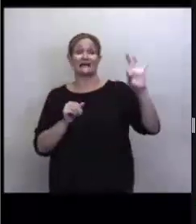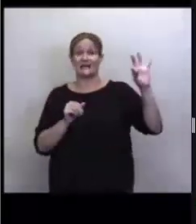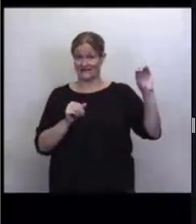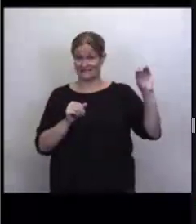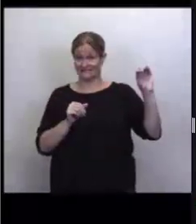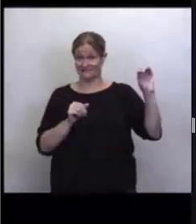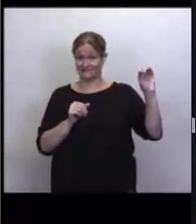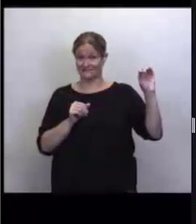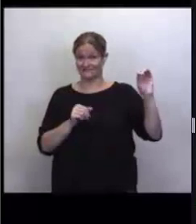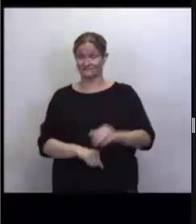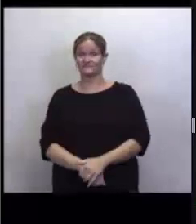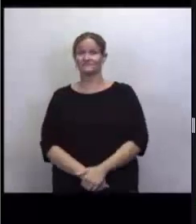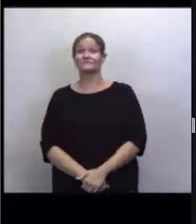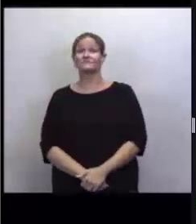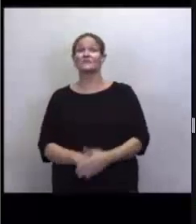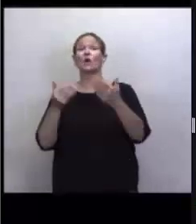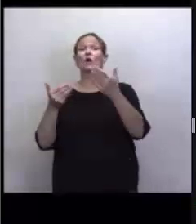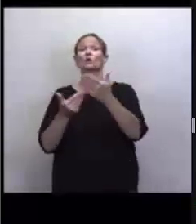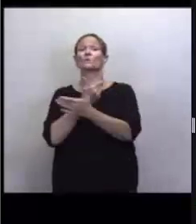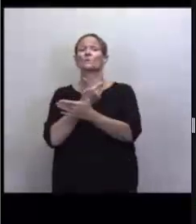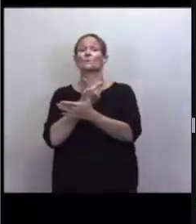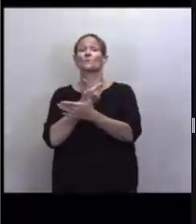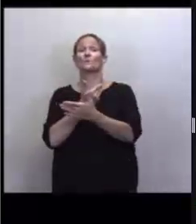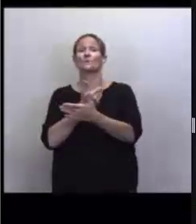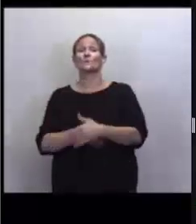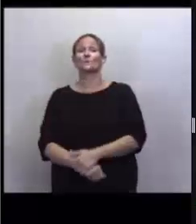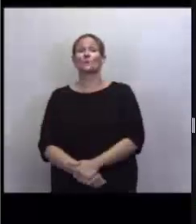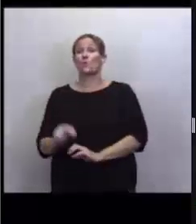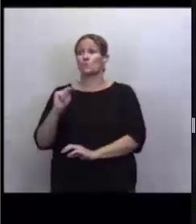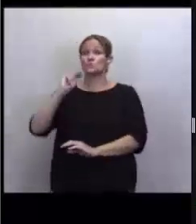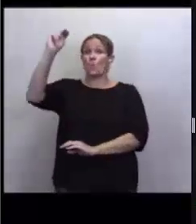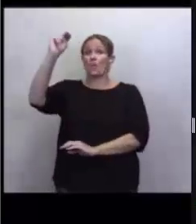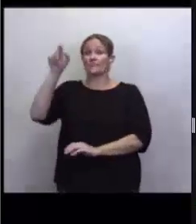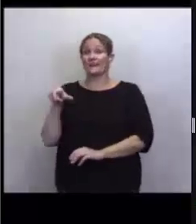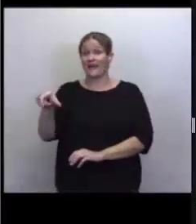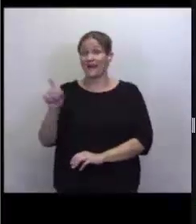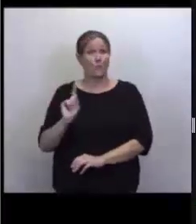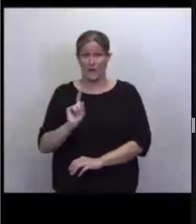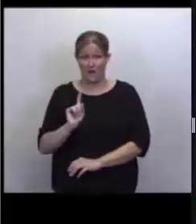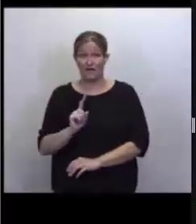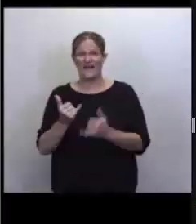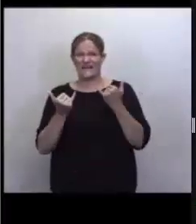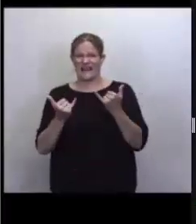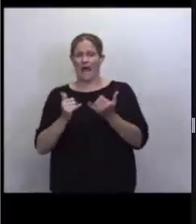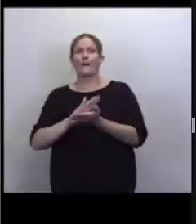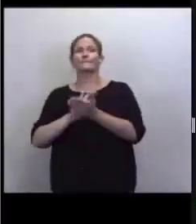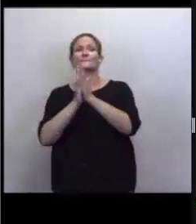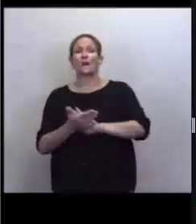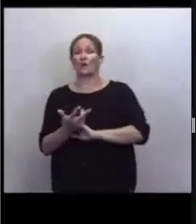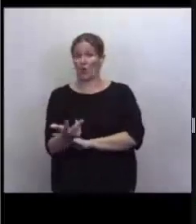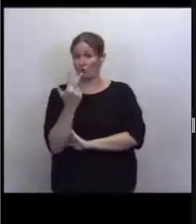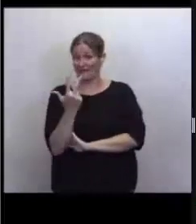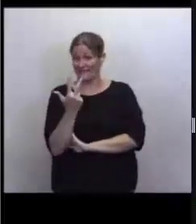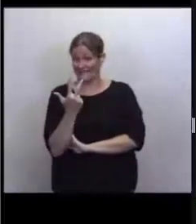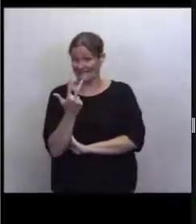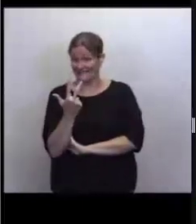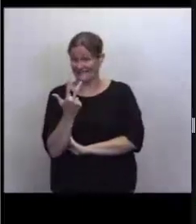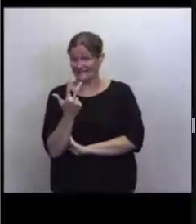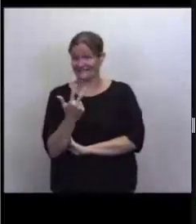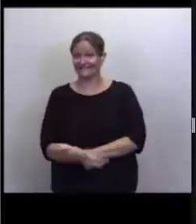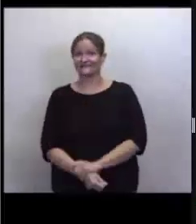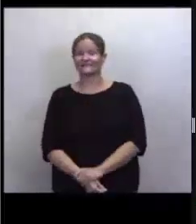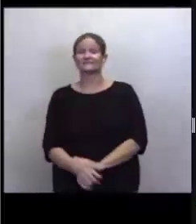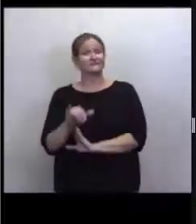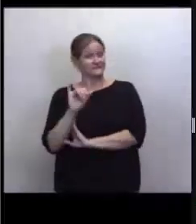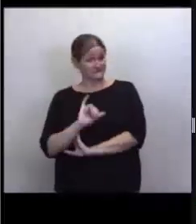diseño de interestatales actuales. Las mejoras incluyen la adición de carriles entre